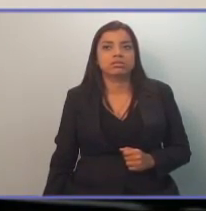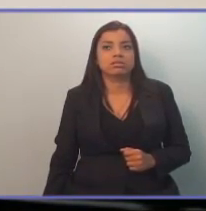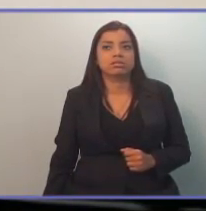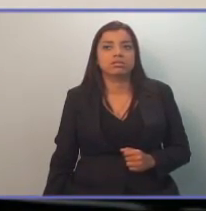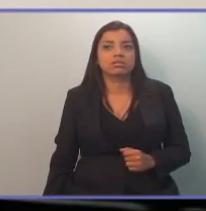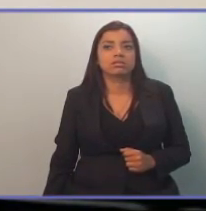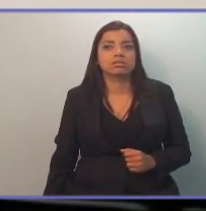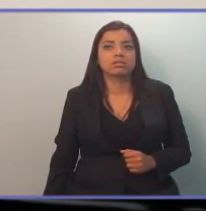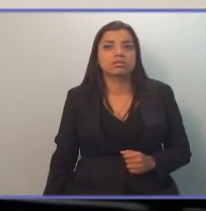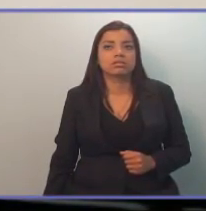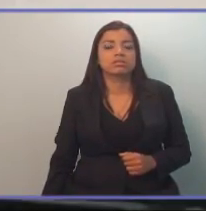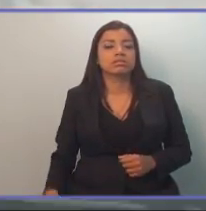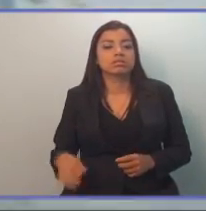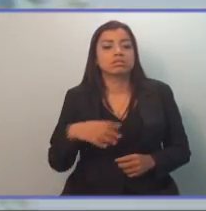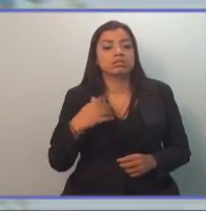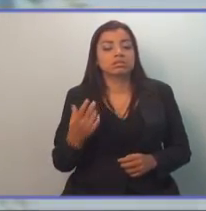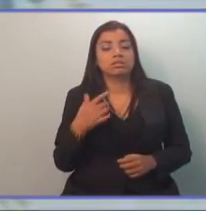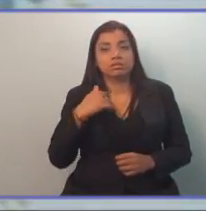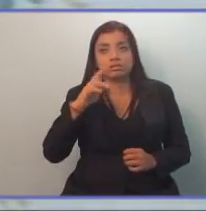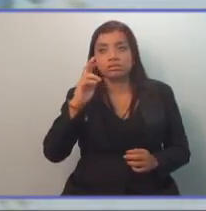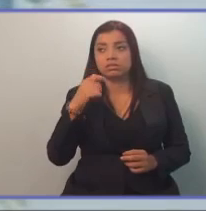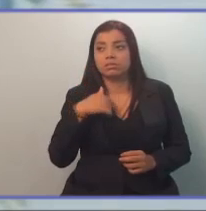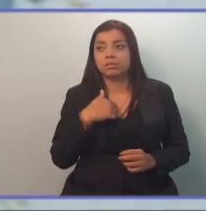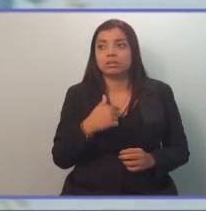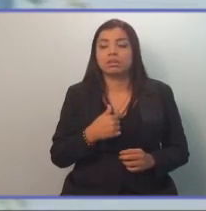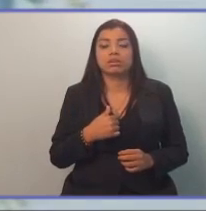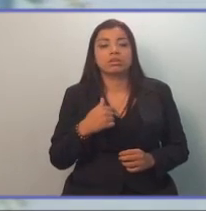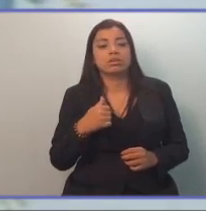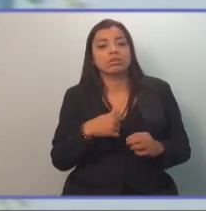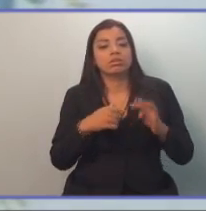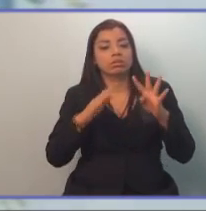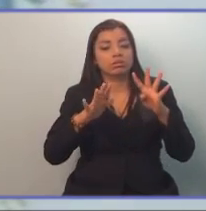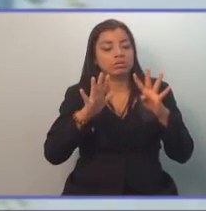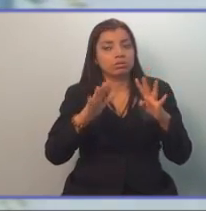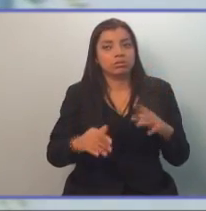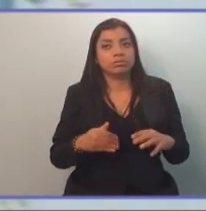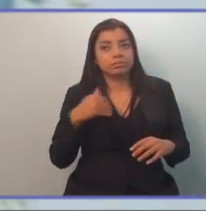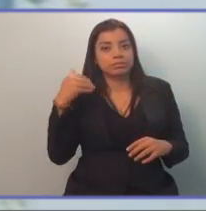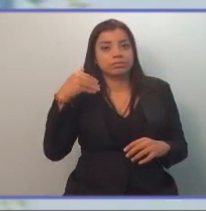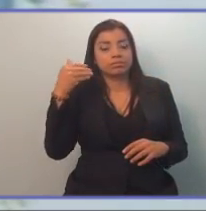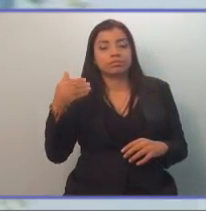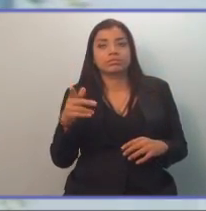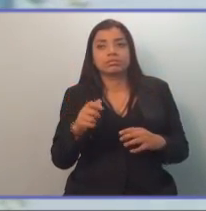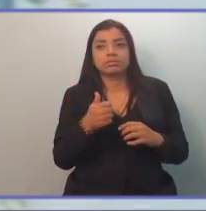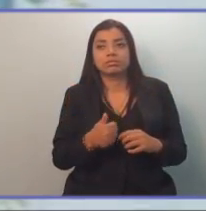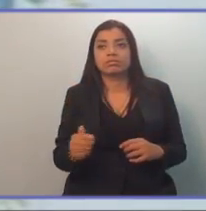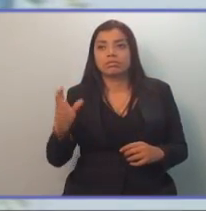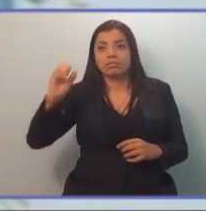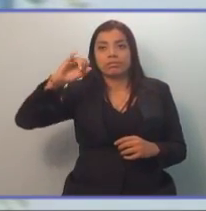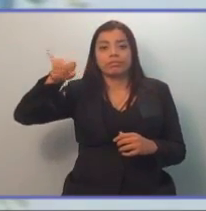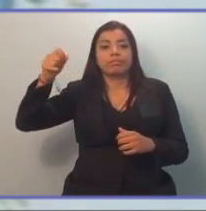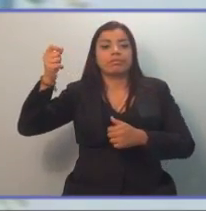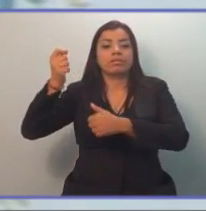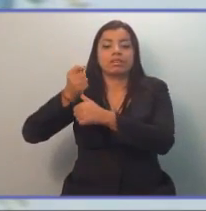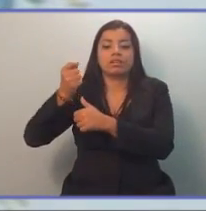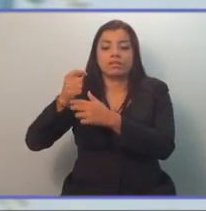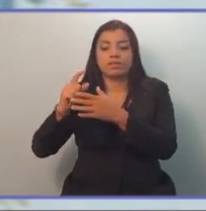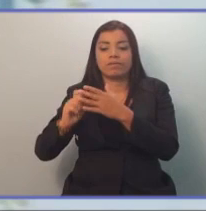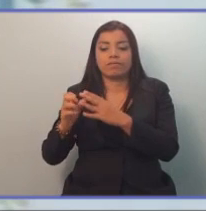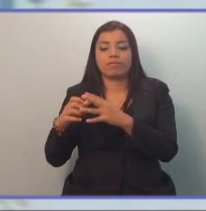Por el hecho de que yo he estado 9 años en la Corte Suprema de Justicia, en la Sala de lo Civil,